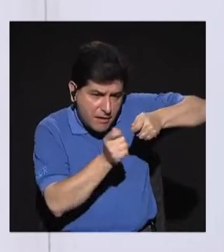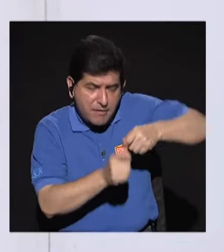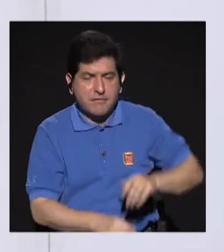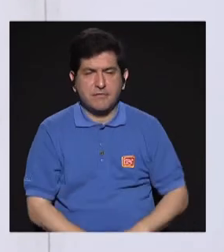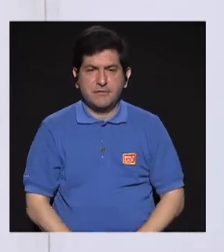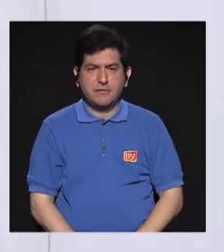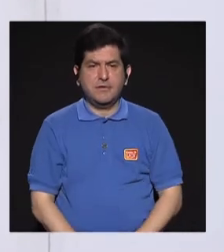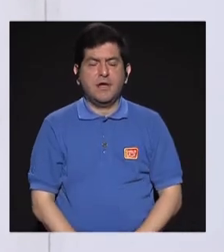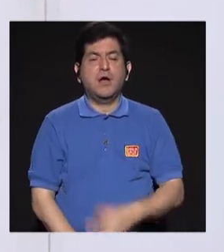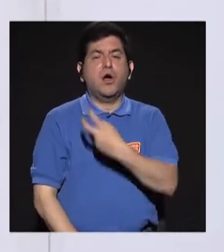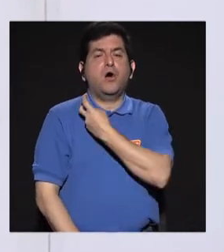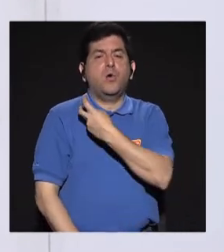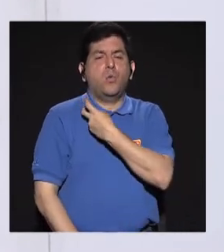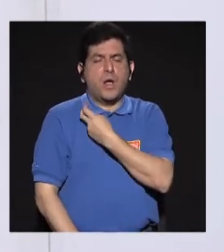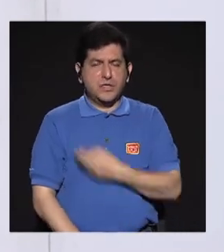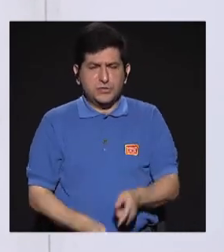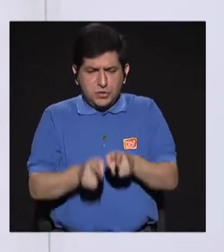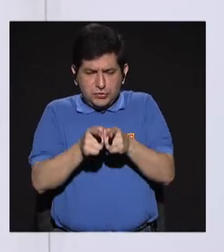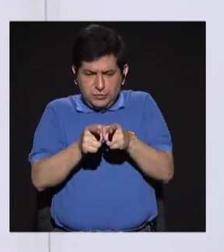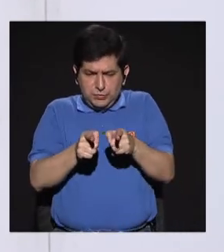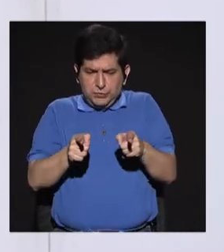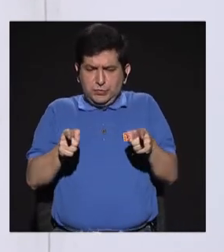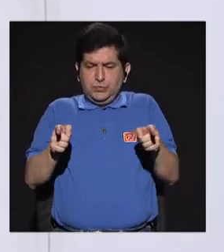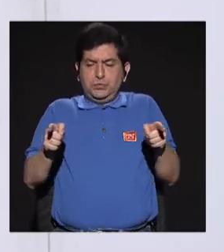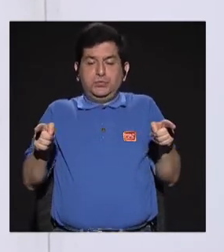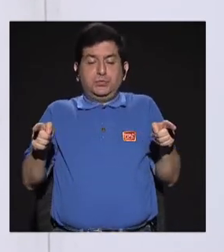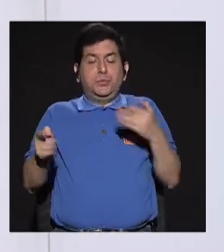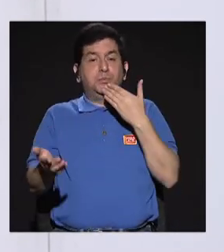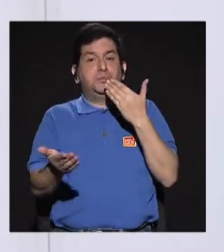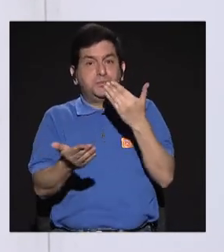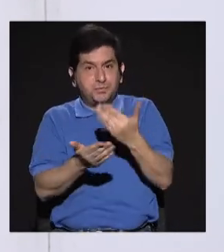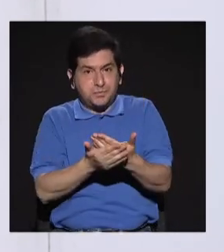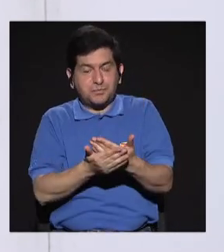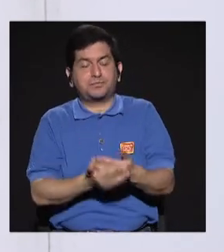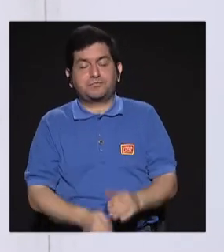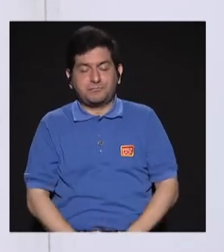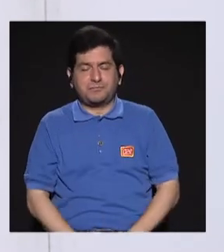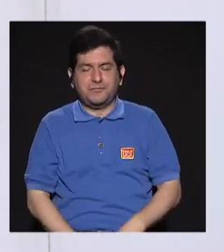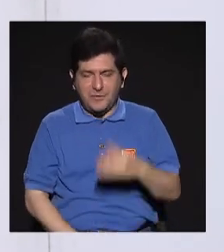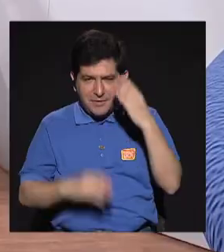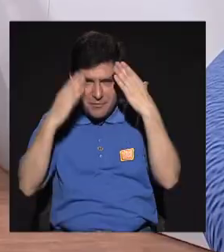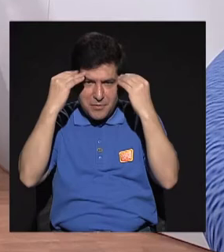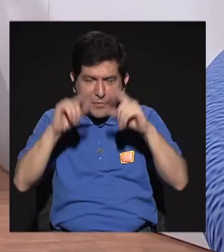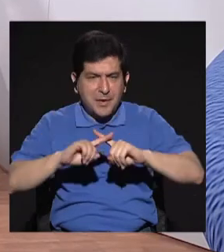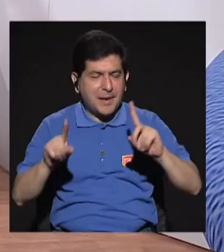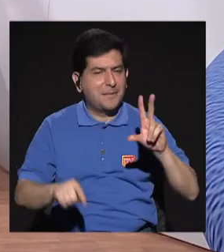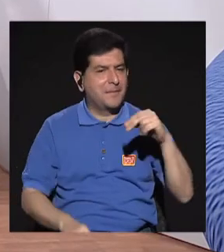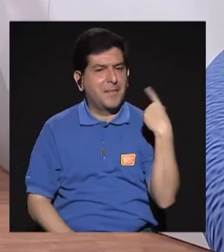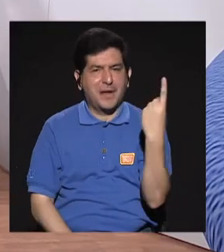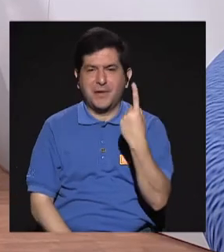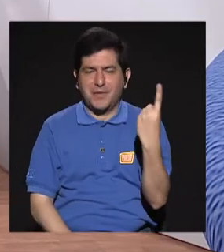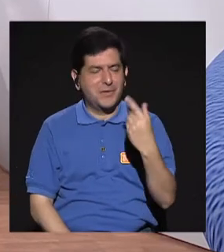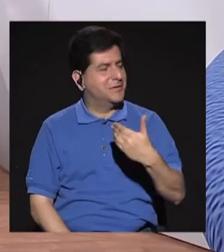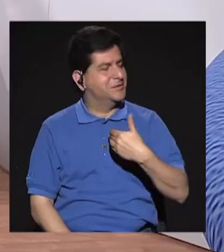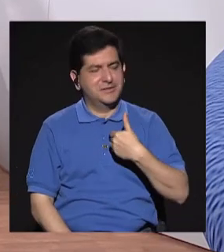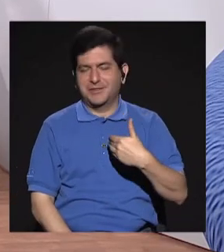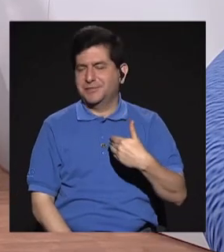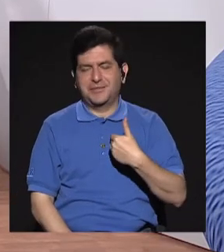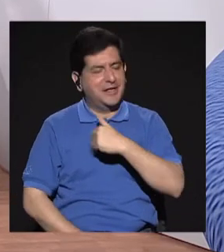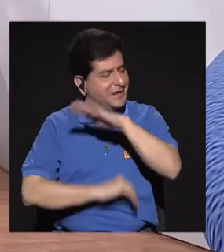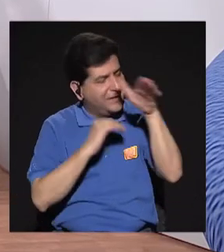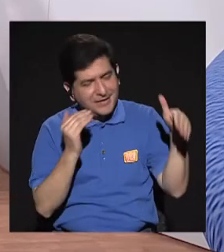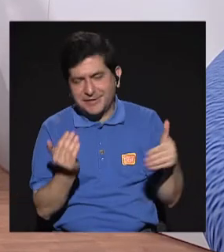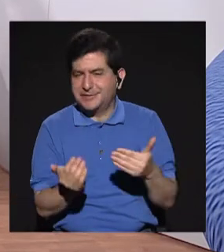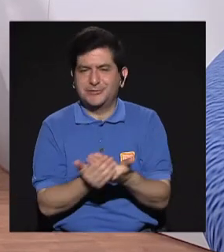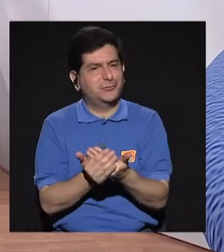y así sucesivamente los huesos largos son muy muy buenos indicadores pero como le digo no siempre pero no